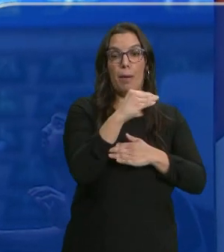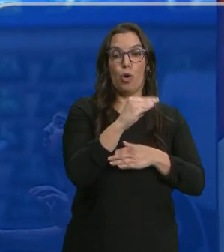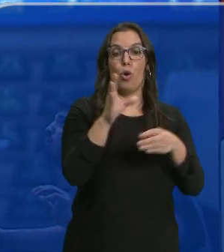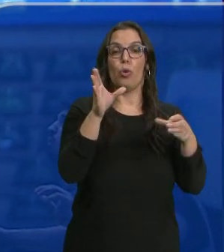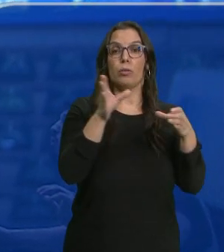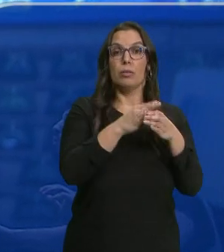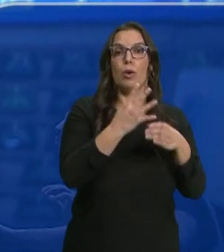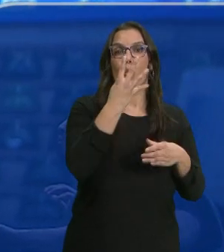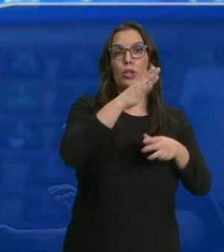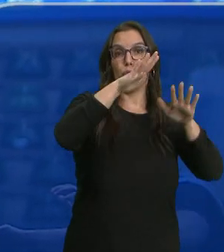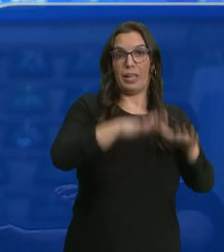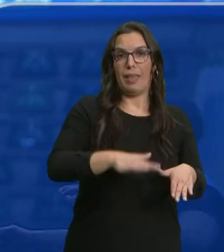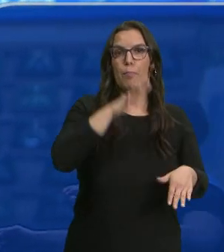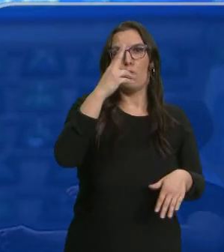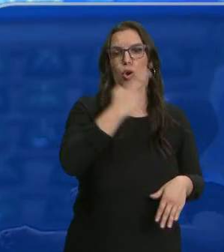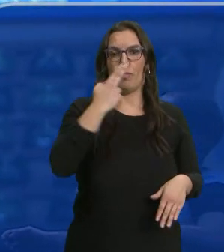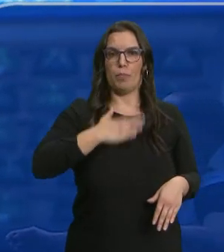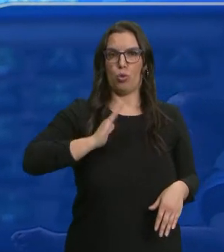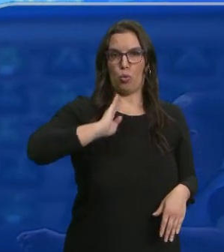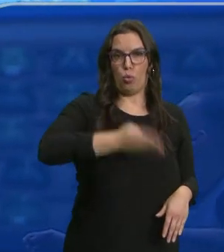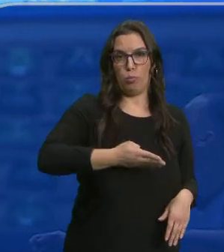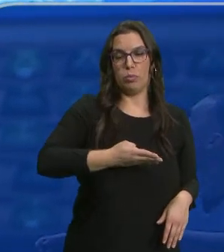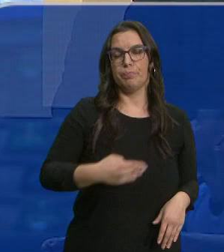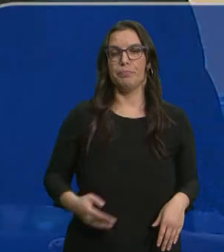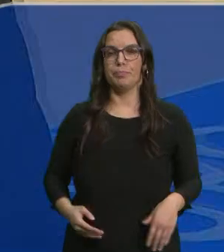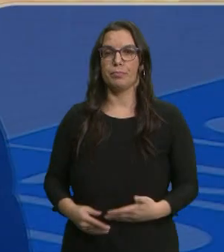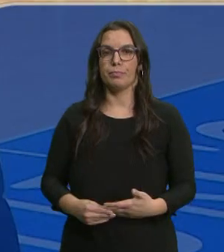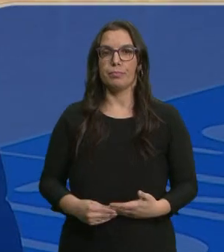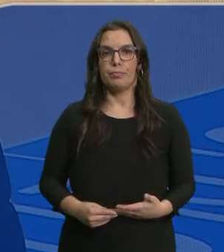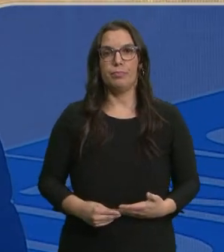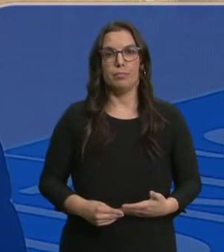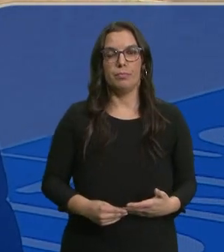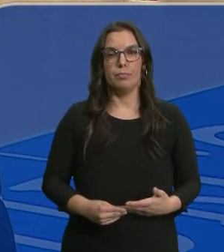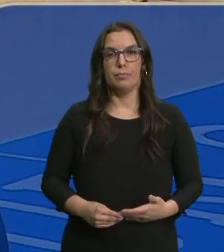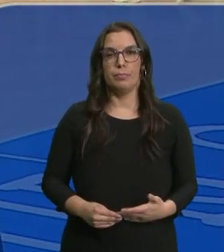con sus selecciones por el compromiso con su propio club. Juan Abril.